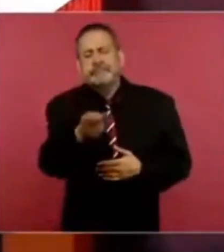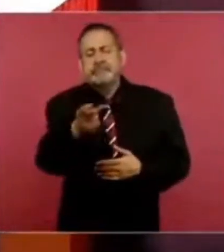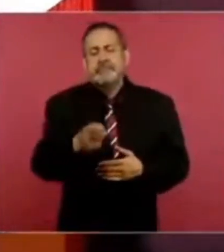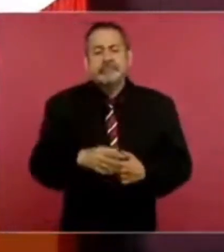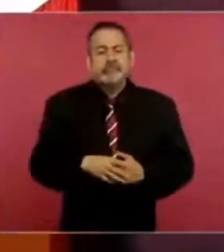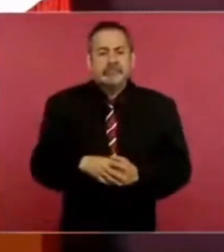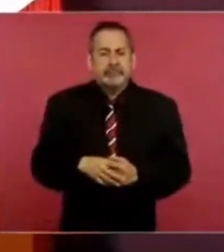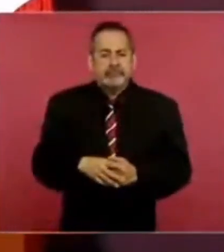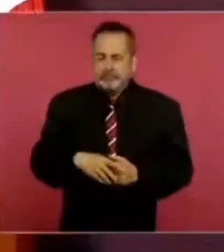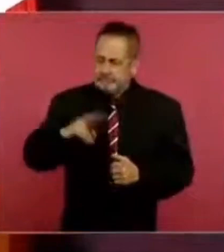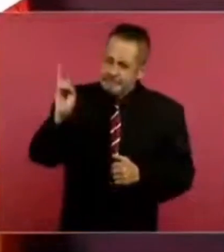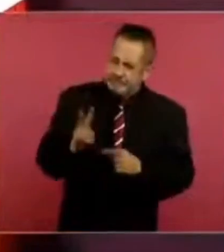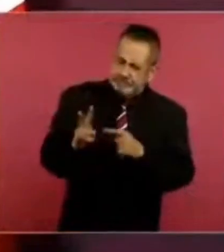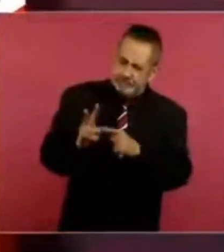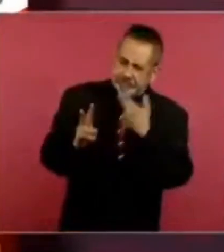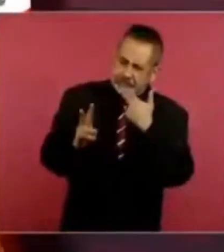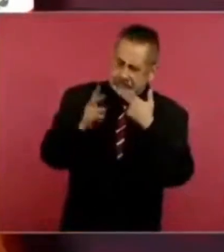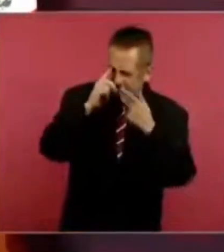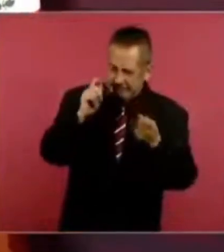es revolucionaria,